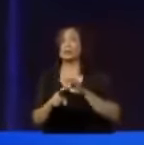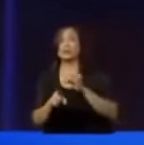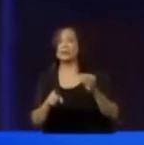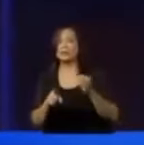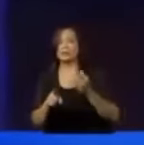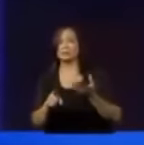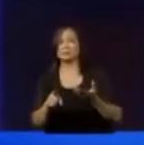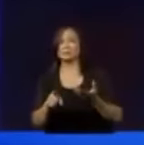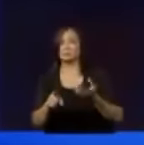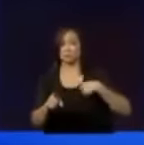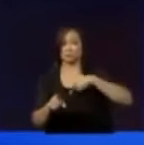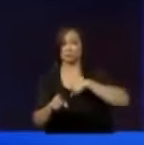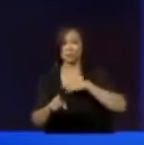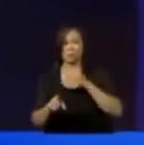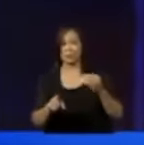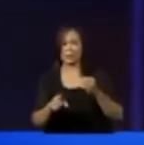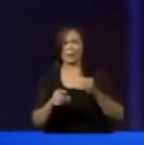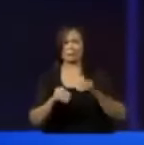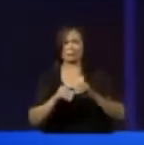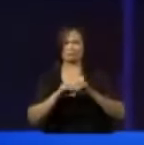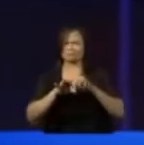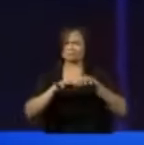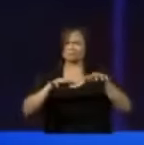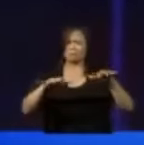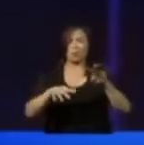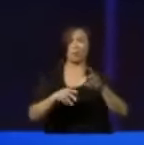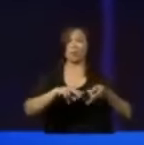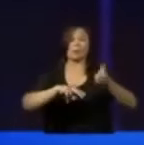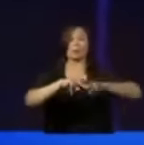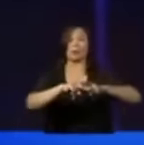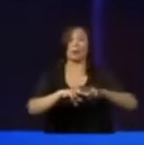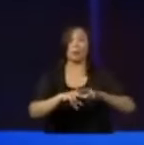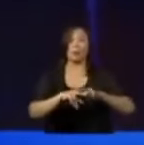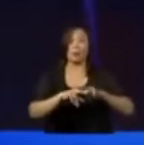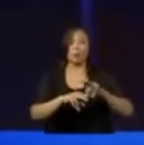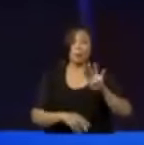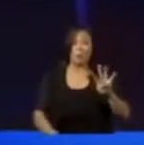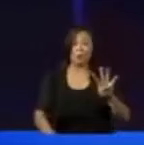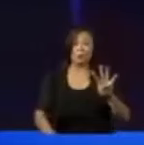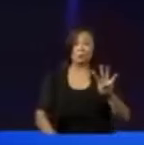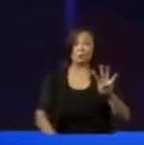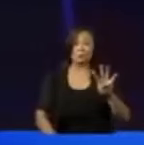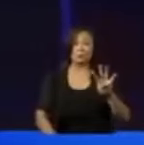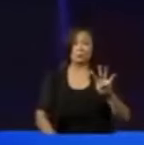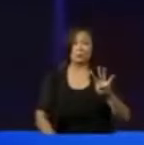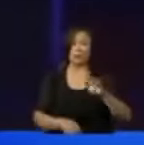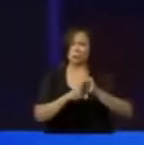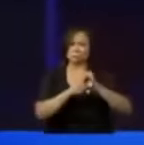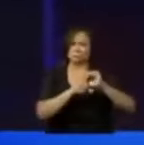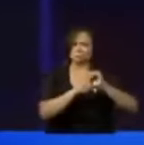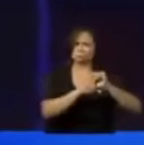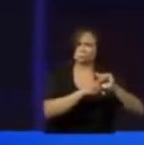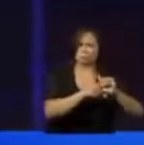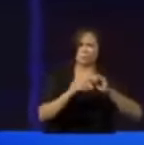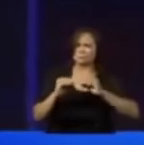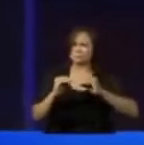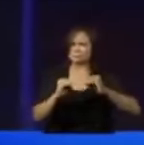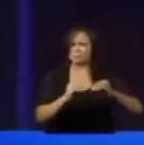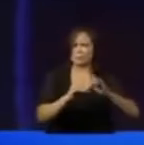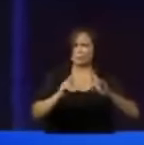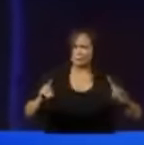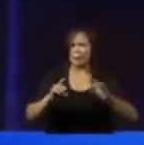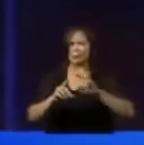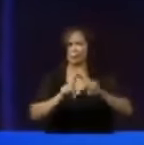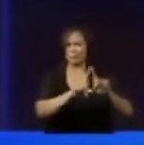INAFOCAN, nosotros hemos multiplicado por 4, escuchen bien, por 4 los entrenamientos que se le dan a